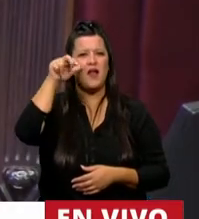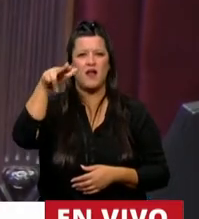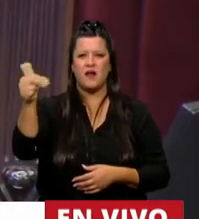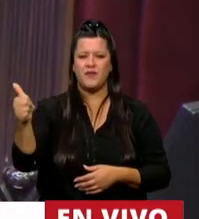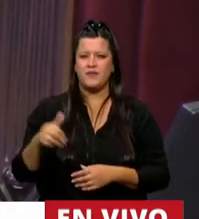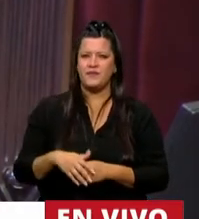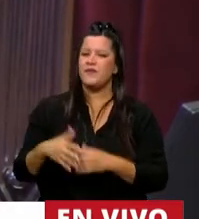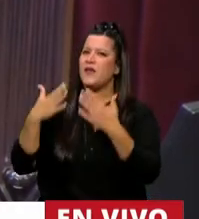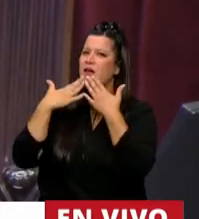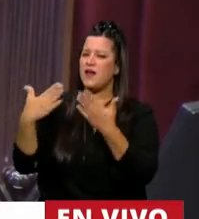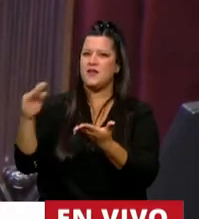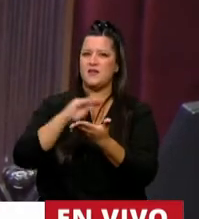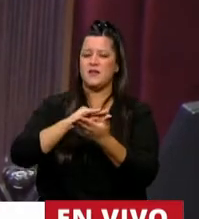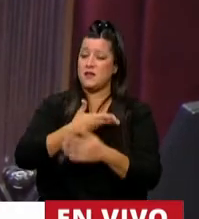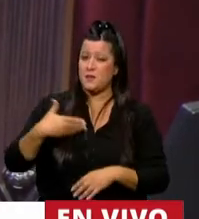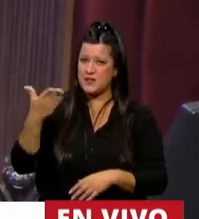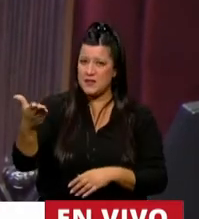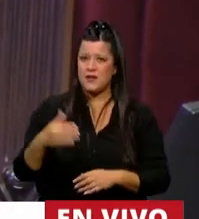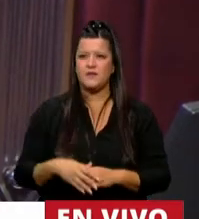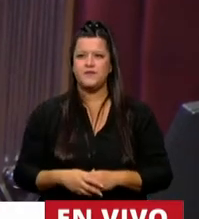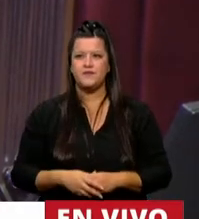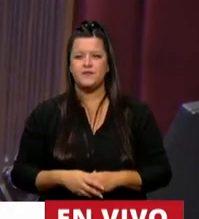Gracias, señora presidenta. ¿Me escucha bien?